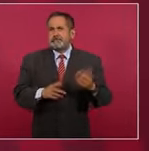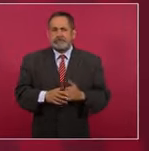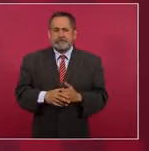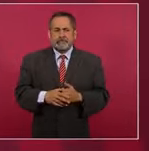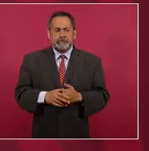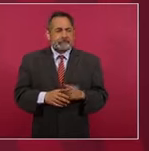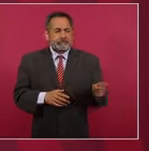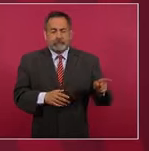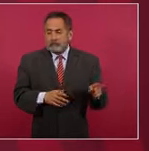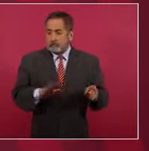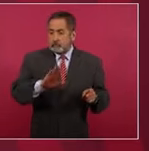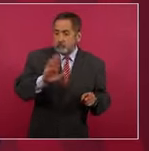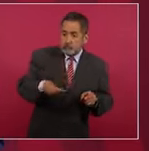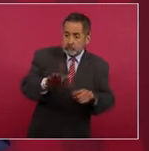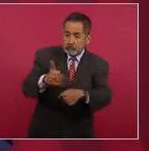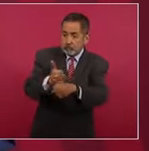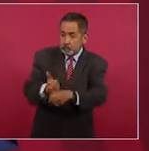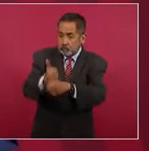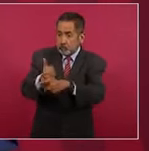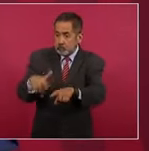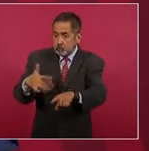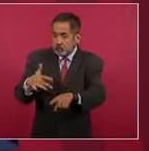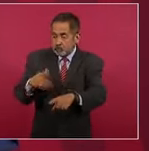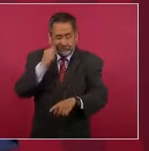querer sacar ventaja del dolor humano.